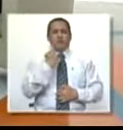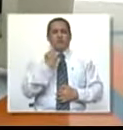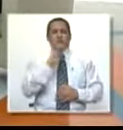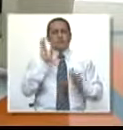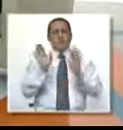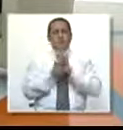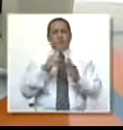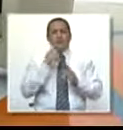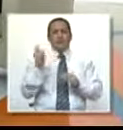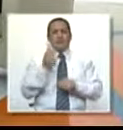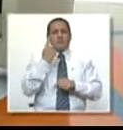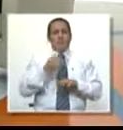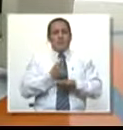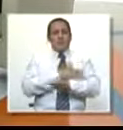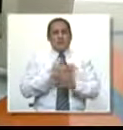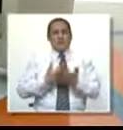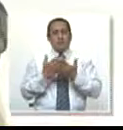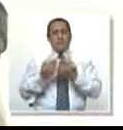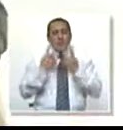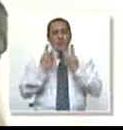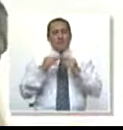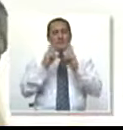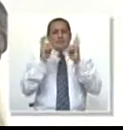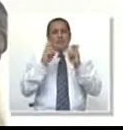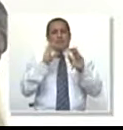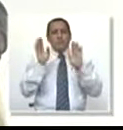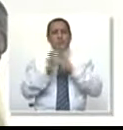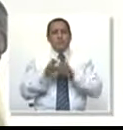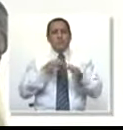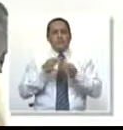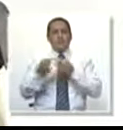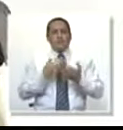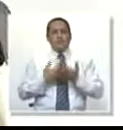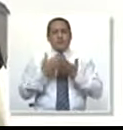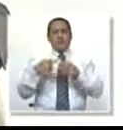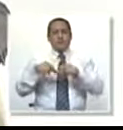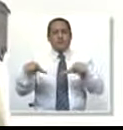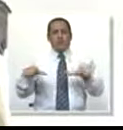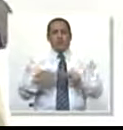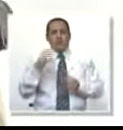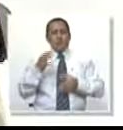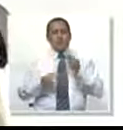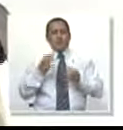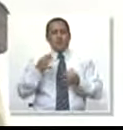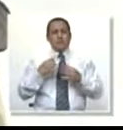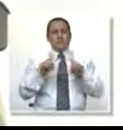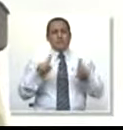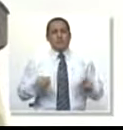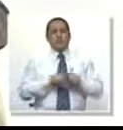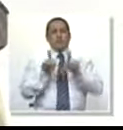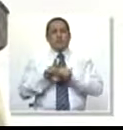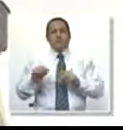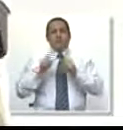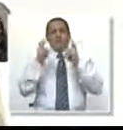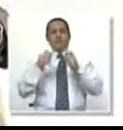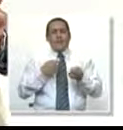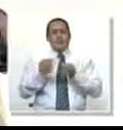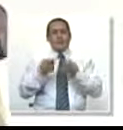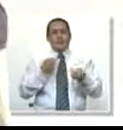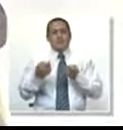solamente el principio de es un tema que tiene que ver con digamos las instancias ies sino digamos con